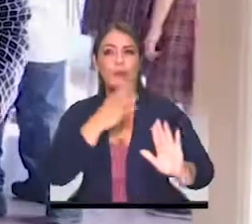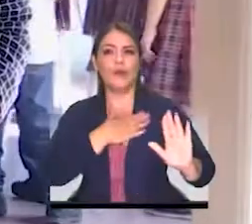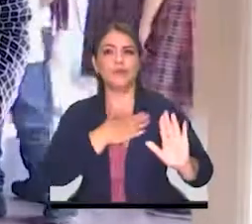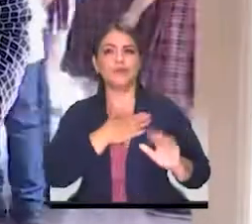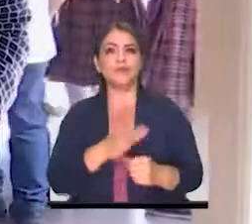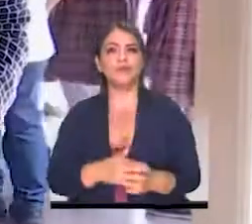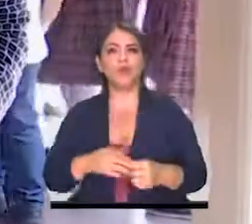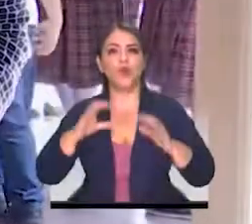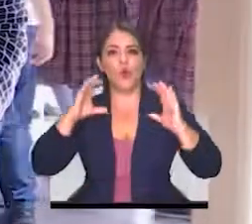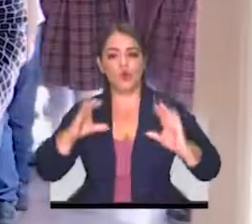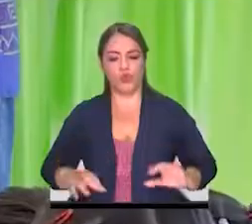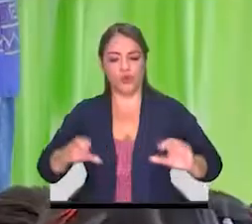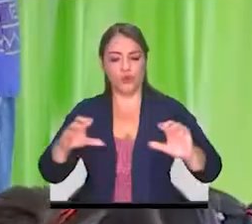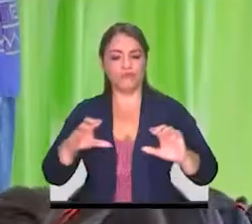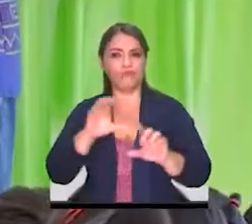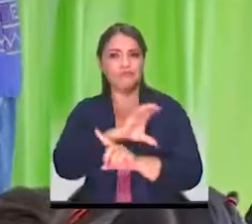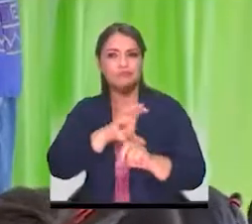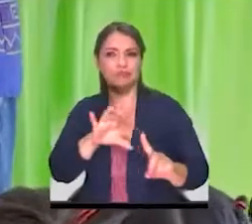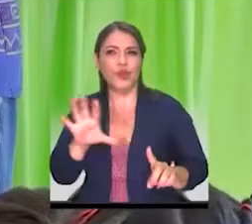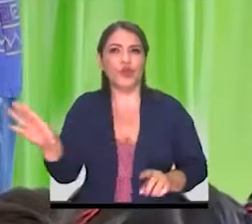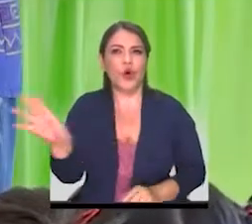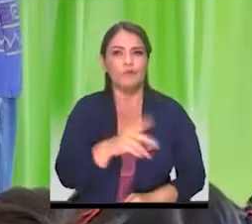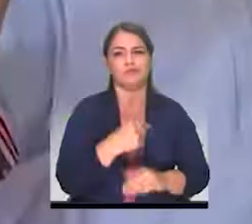cultura ciudadana somos todos.